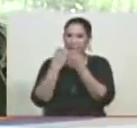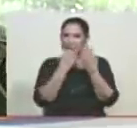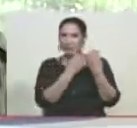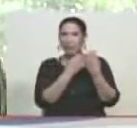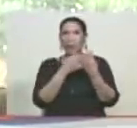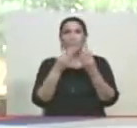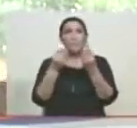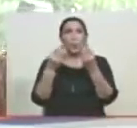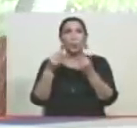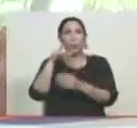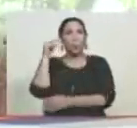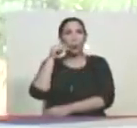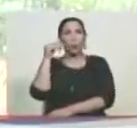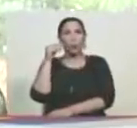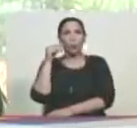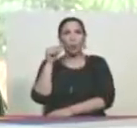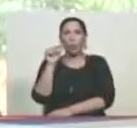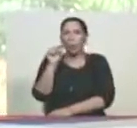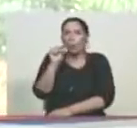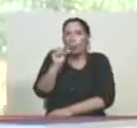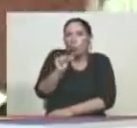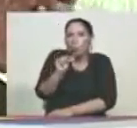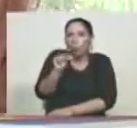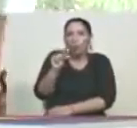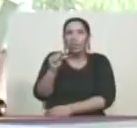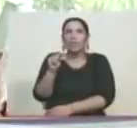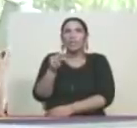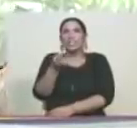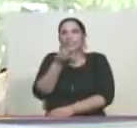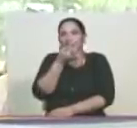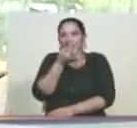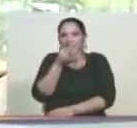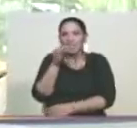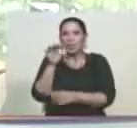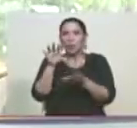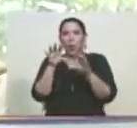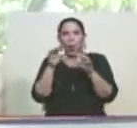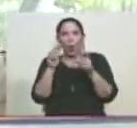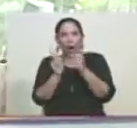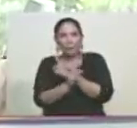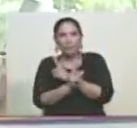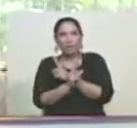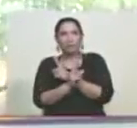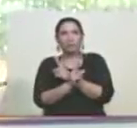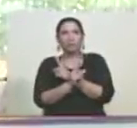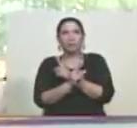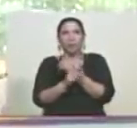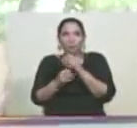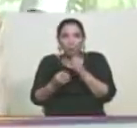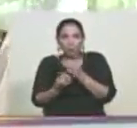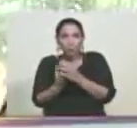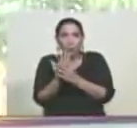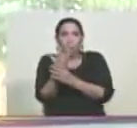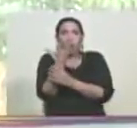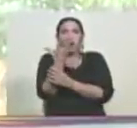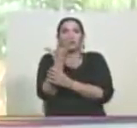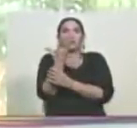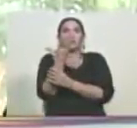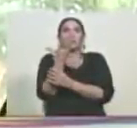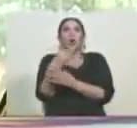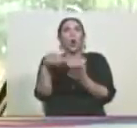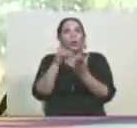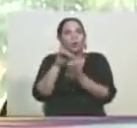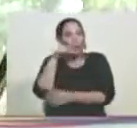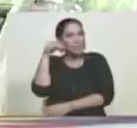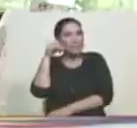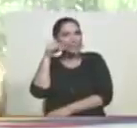muy amarillo, Daisy, uno le echa un poquitico de urea y él se pone verdecito. Y cuando ya va a florear, él se vuelve a poner